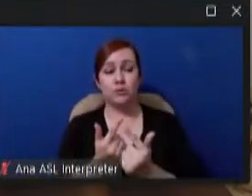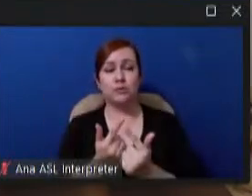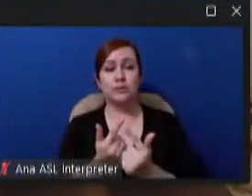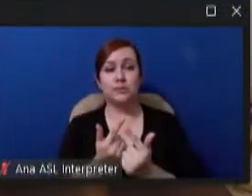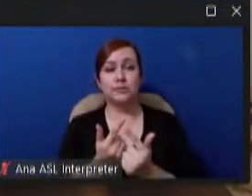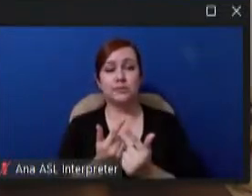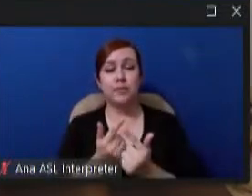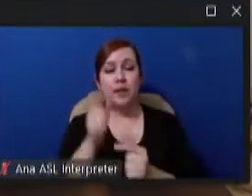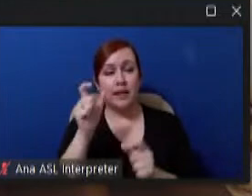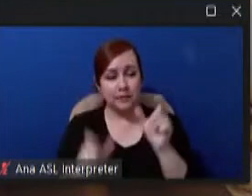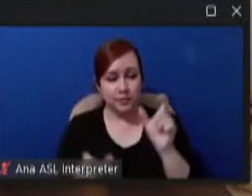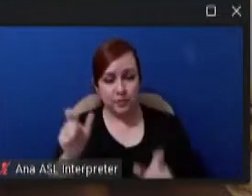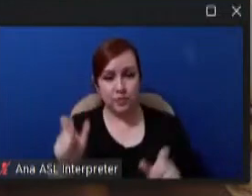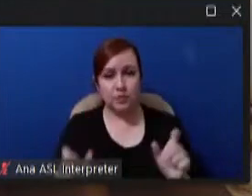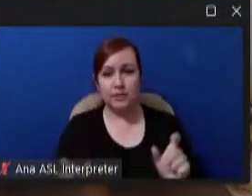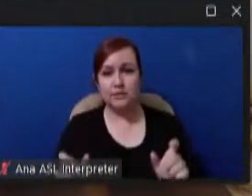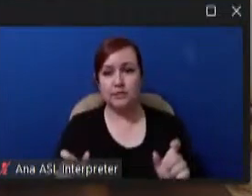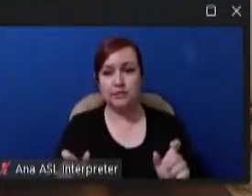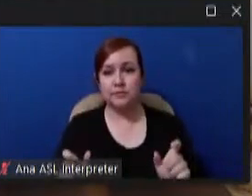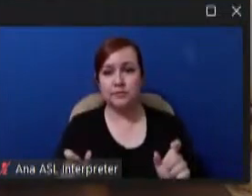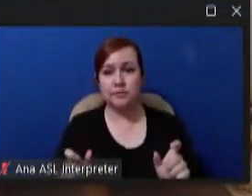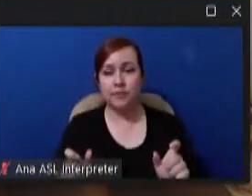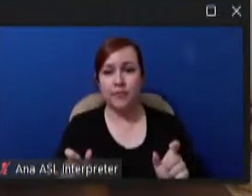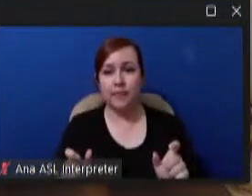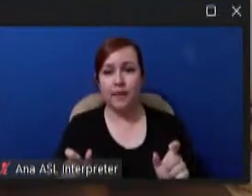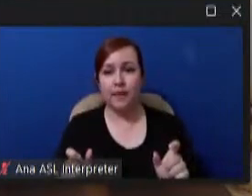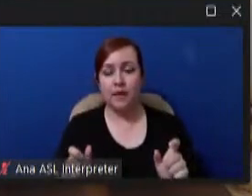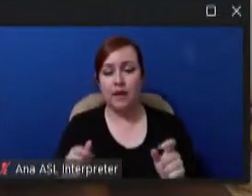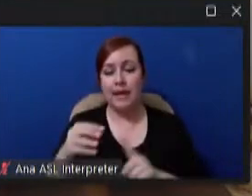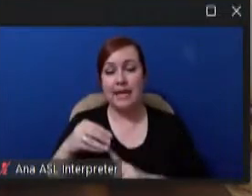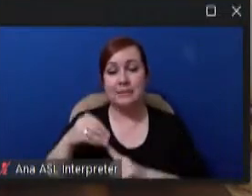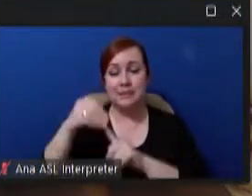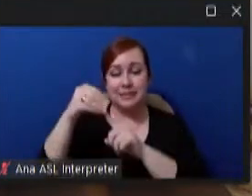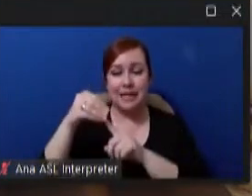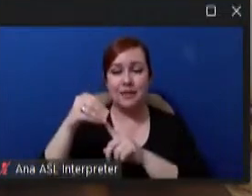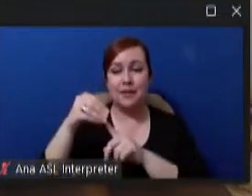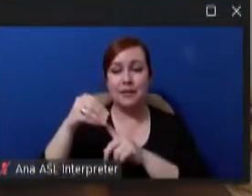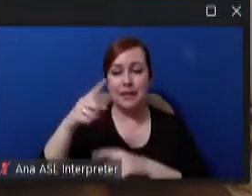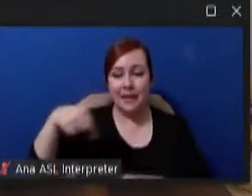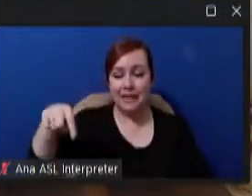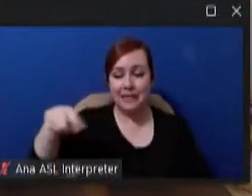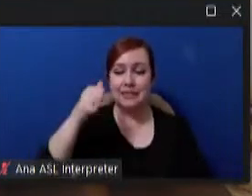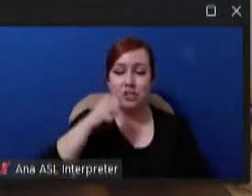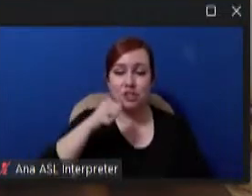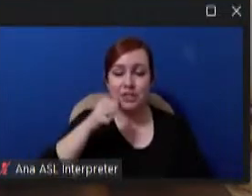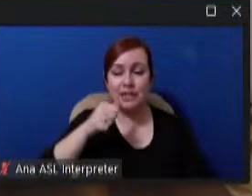las personas con discapacidad, especialmente aquellas niñas y mujeres.